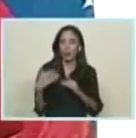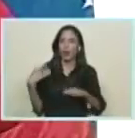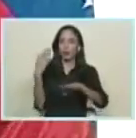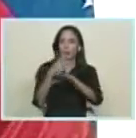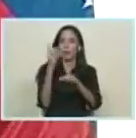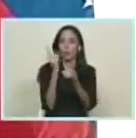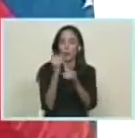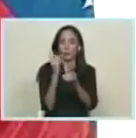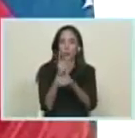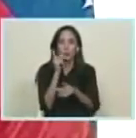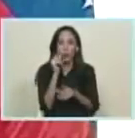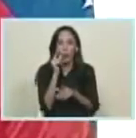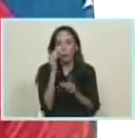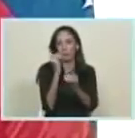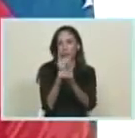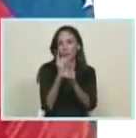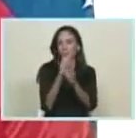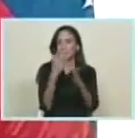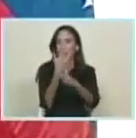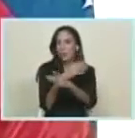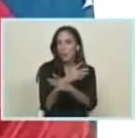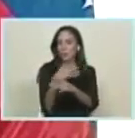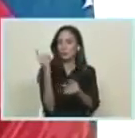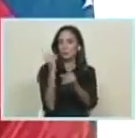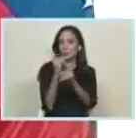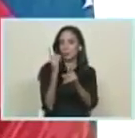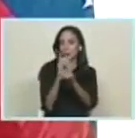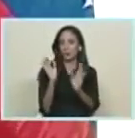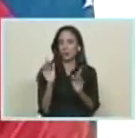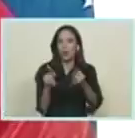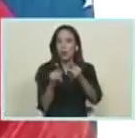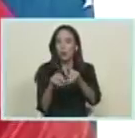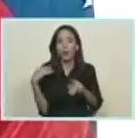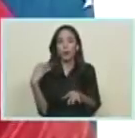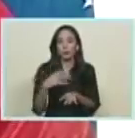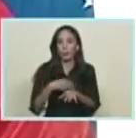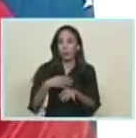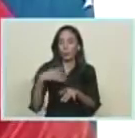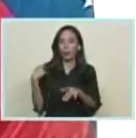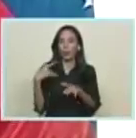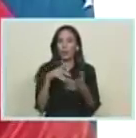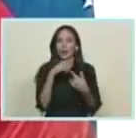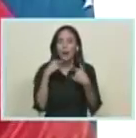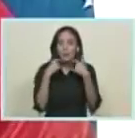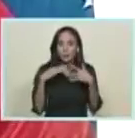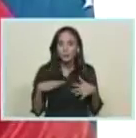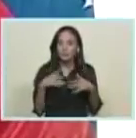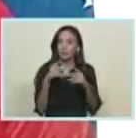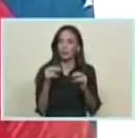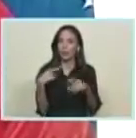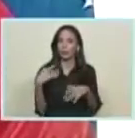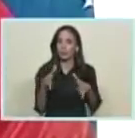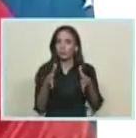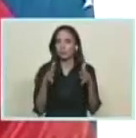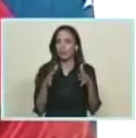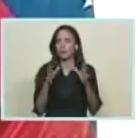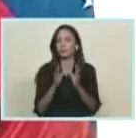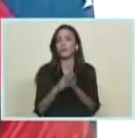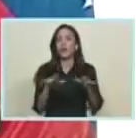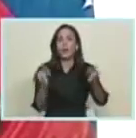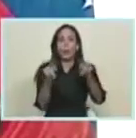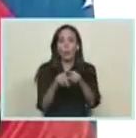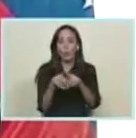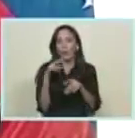campeonato mundial, ¿verdad? Y no se puede perder una pelea, compadre. ¿Ah? Nosotros nos